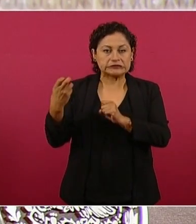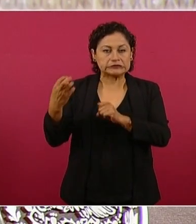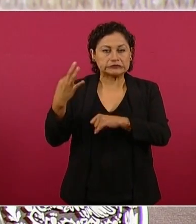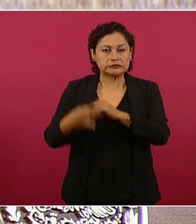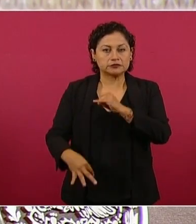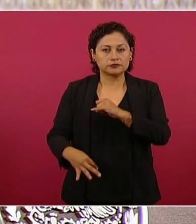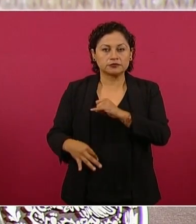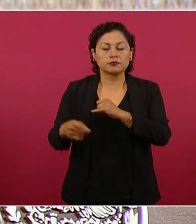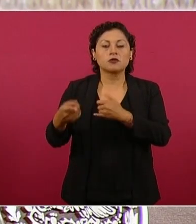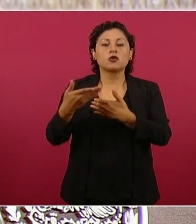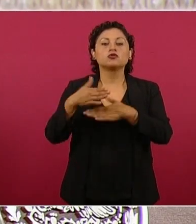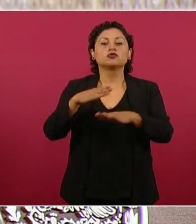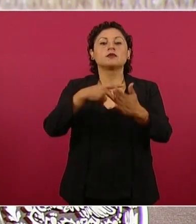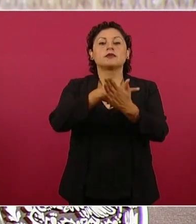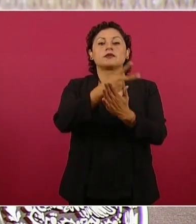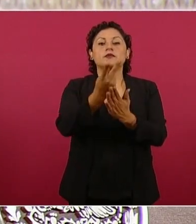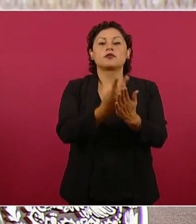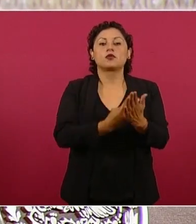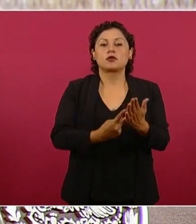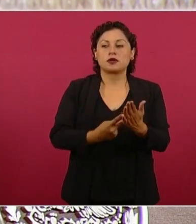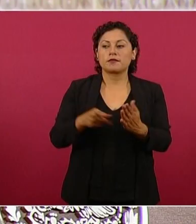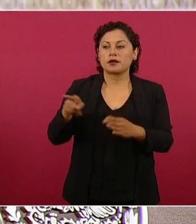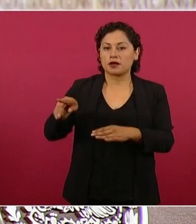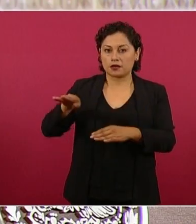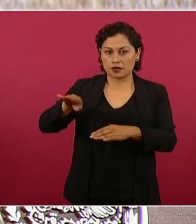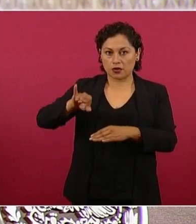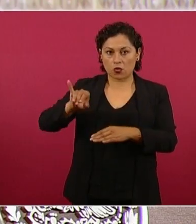de programas, Juan Pablo.